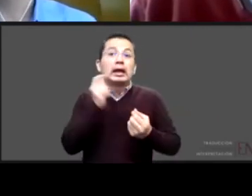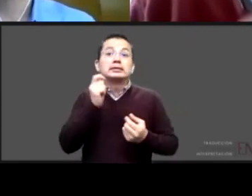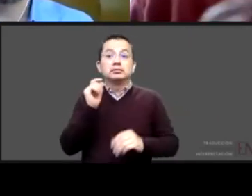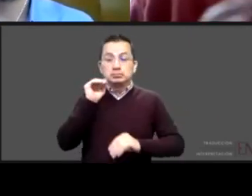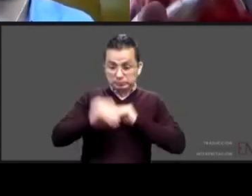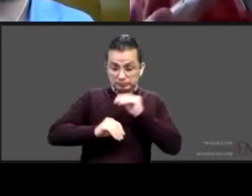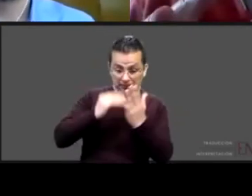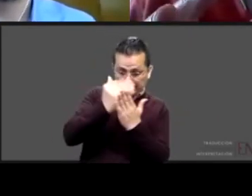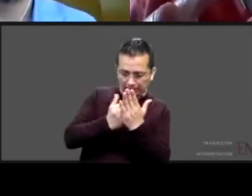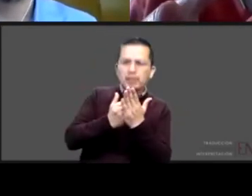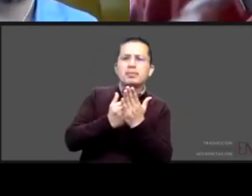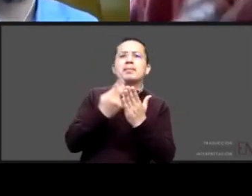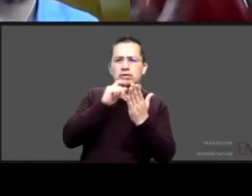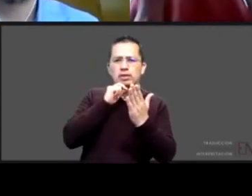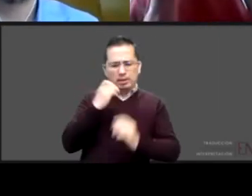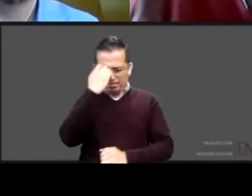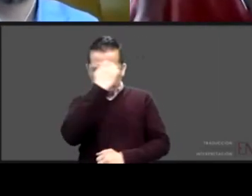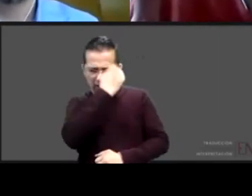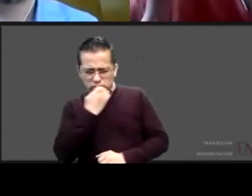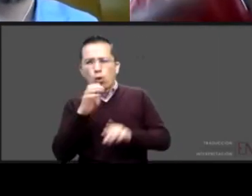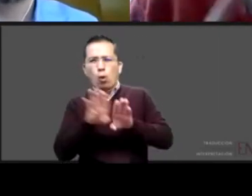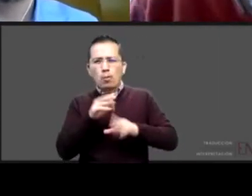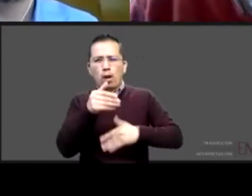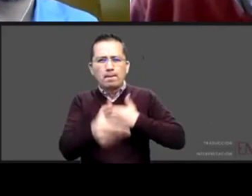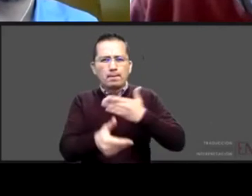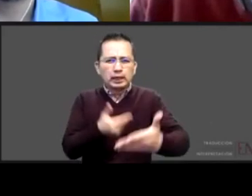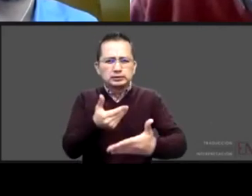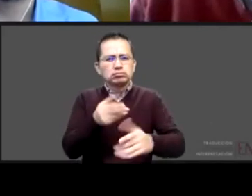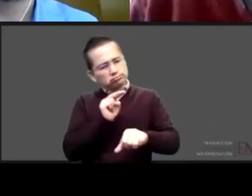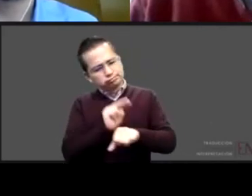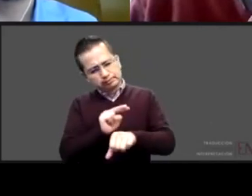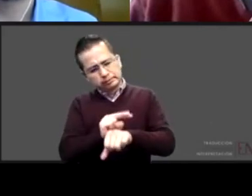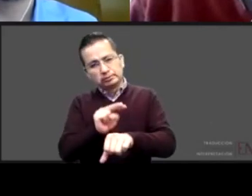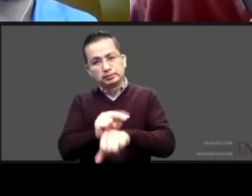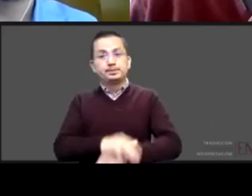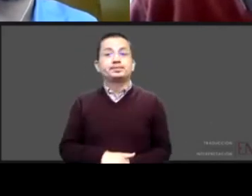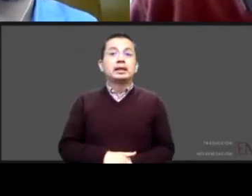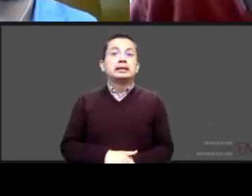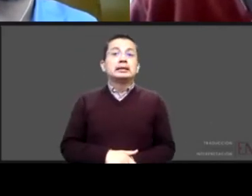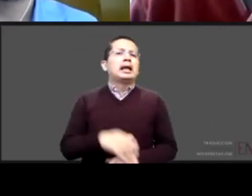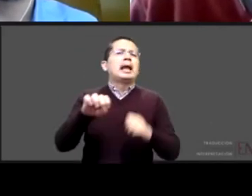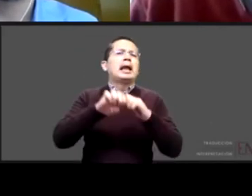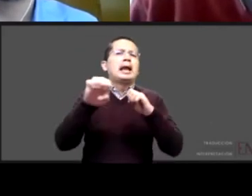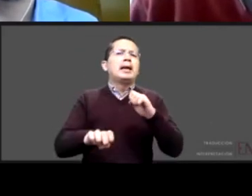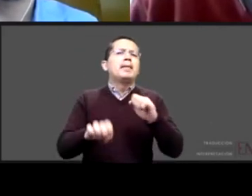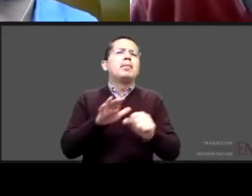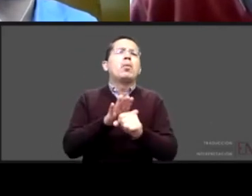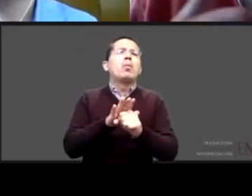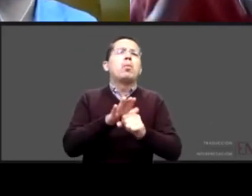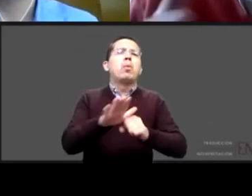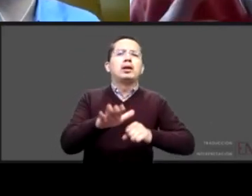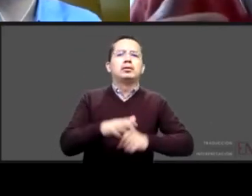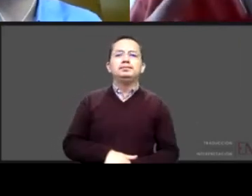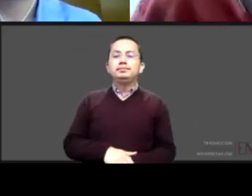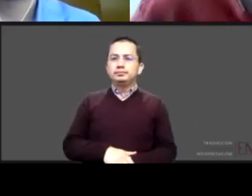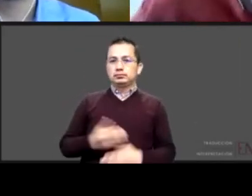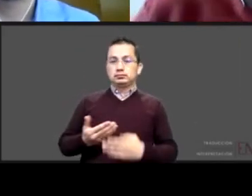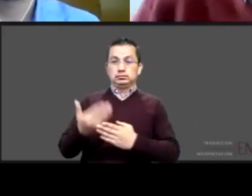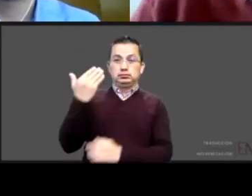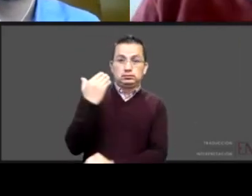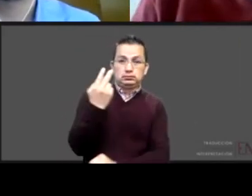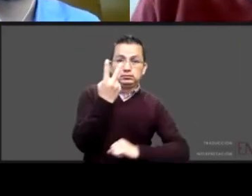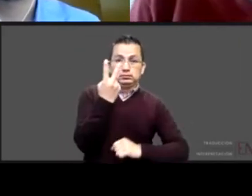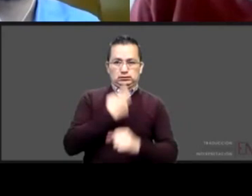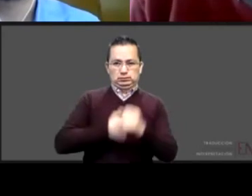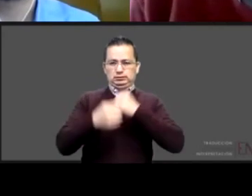seguimiento. Termino diciendo, un ejemplo de esto es que hace 2 años, un grupo de niños, niñas y adolescentes